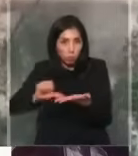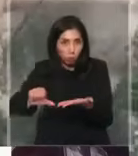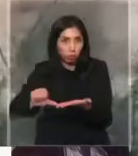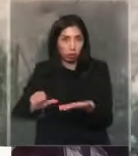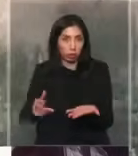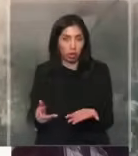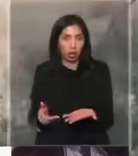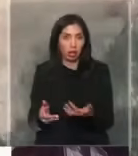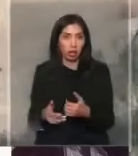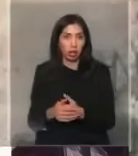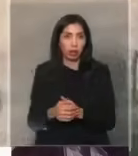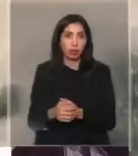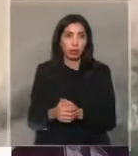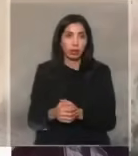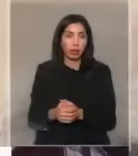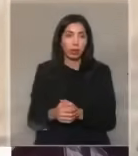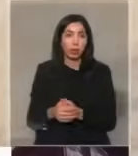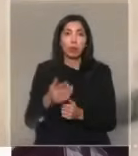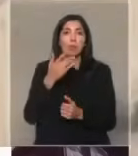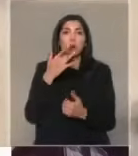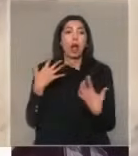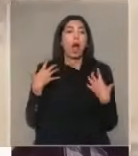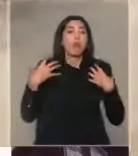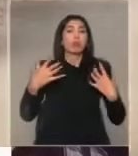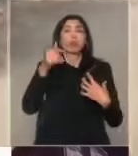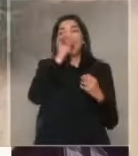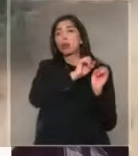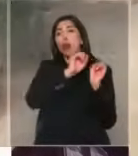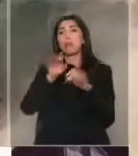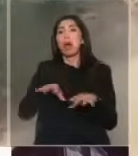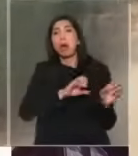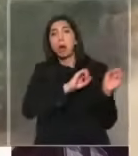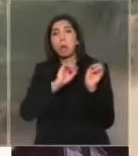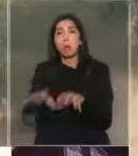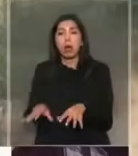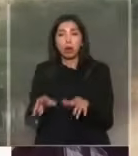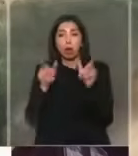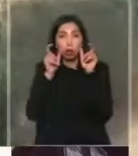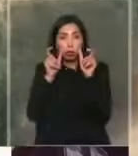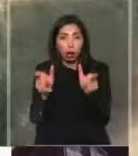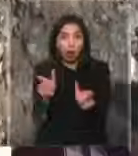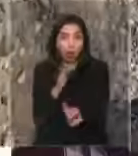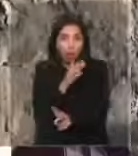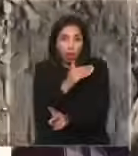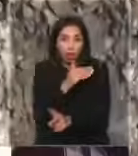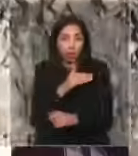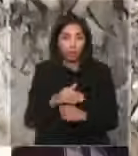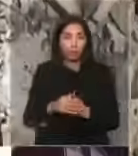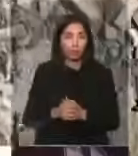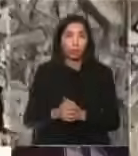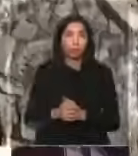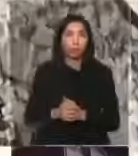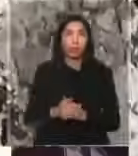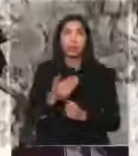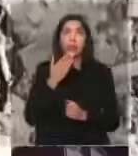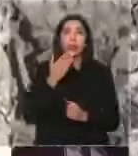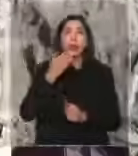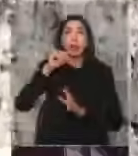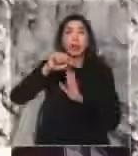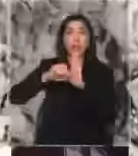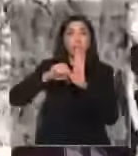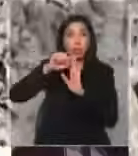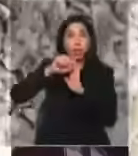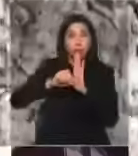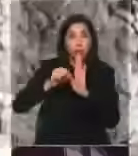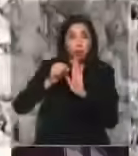de la disposición irregular de residuos, pero la fiscalización prácticamente no existe. Incluso en grabaciones recientes de este